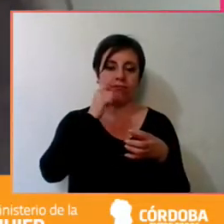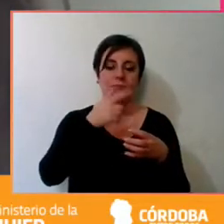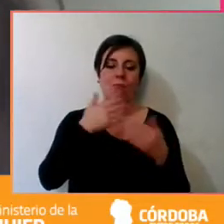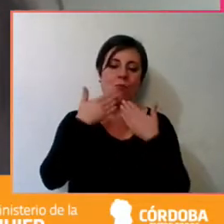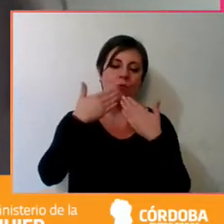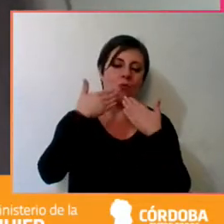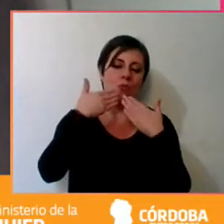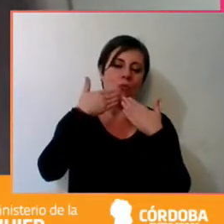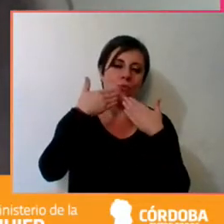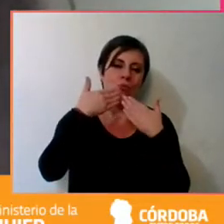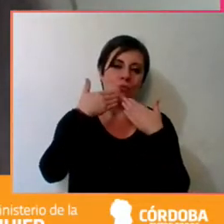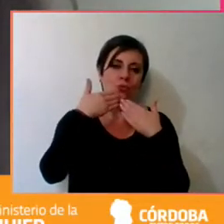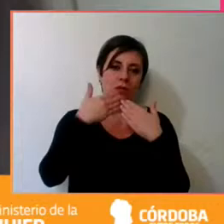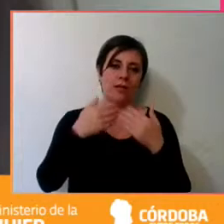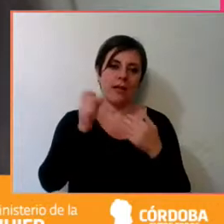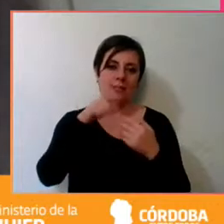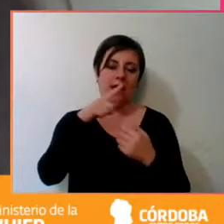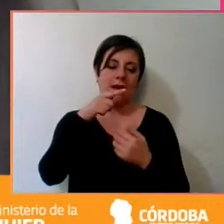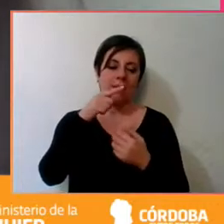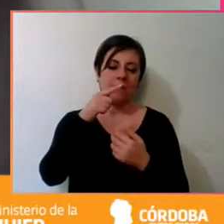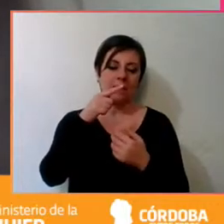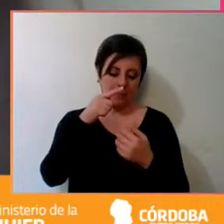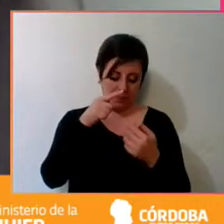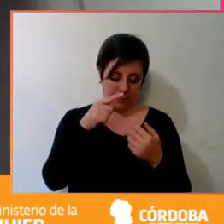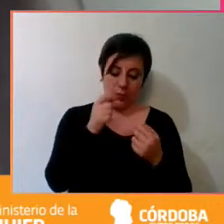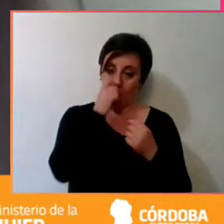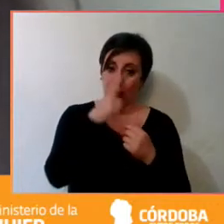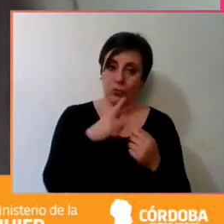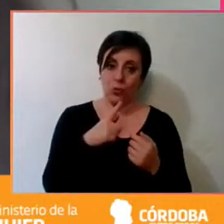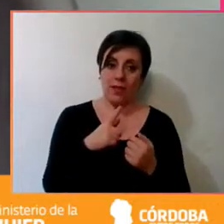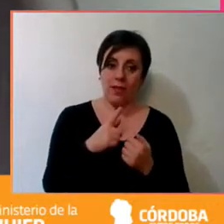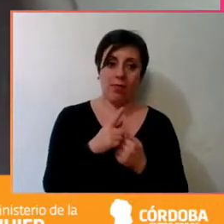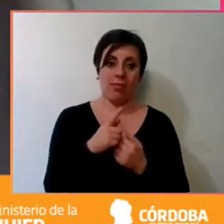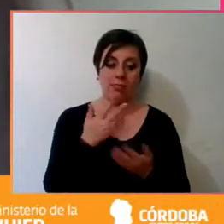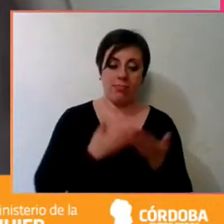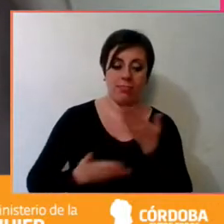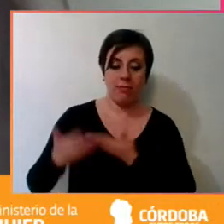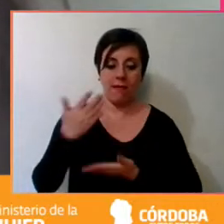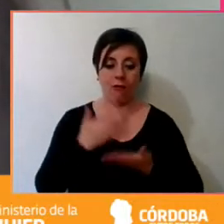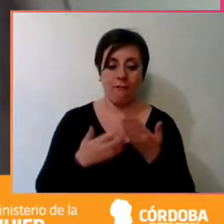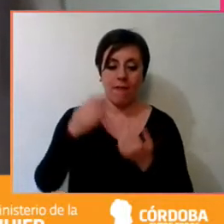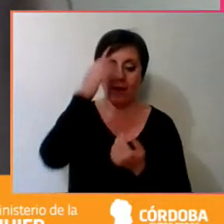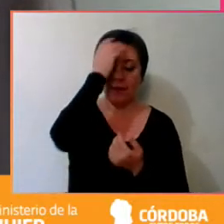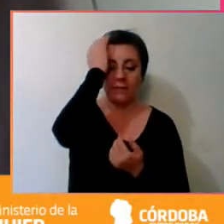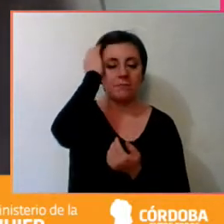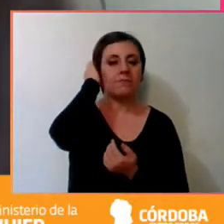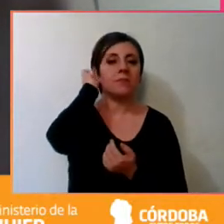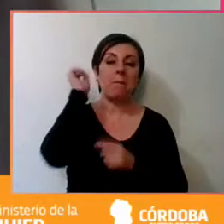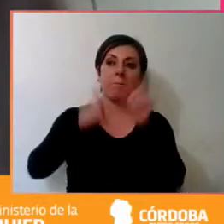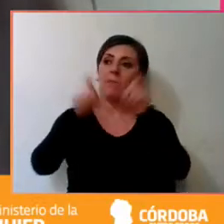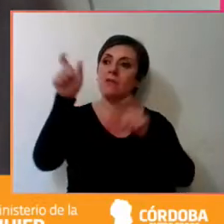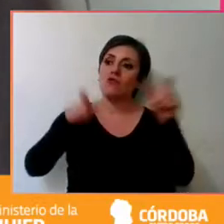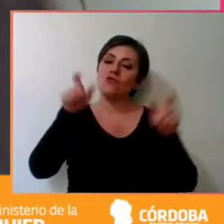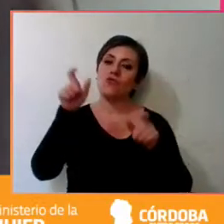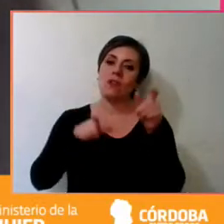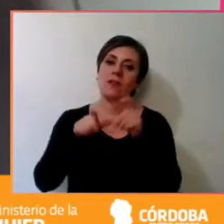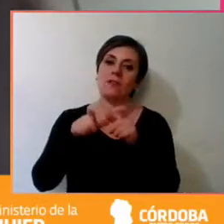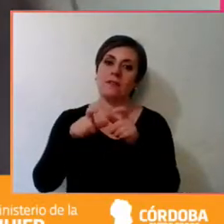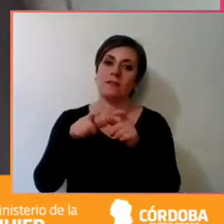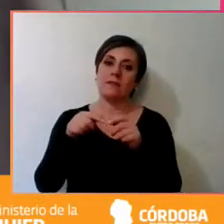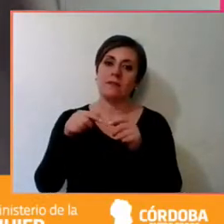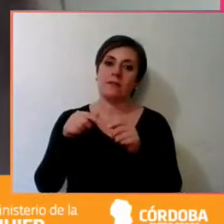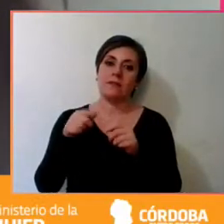muchísimas gracias por esta oportunidad de compartir con las personas que están